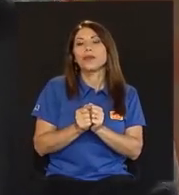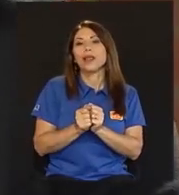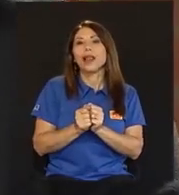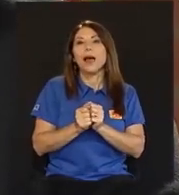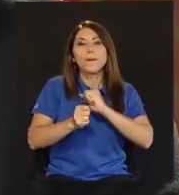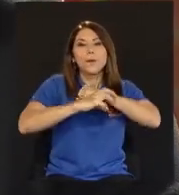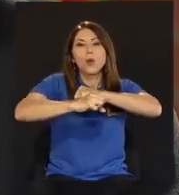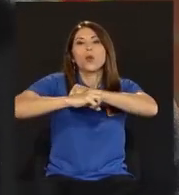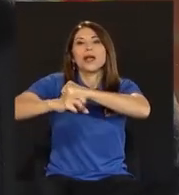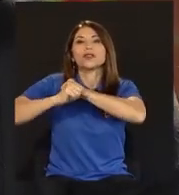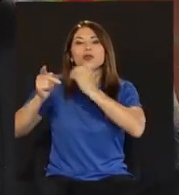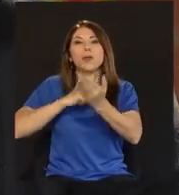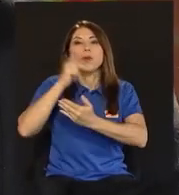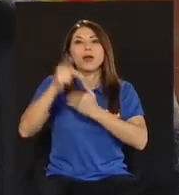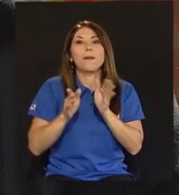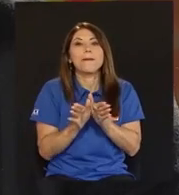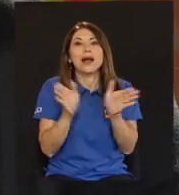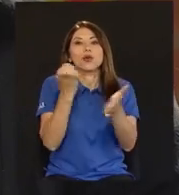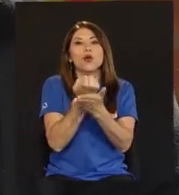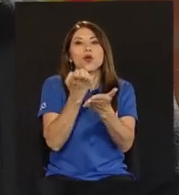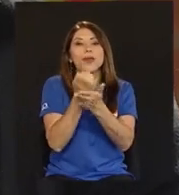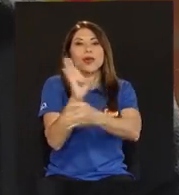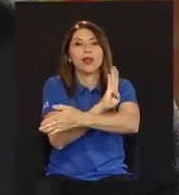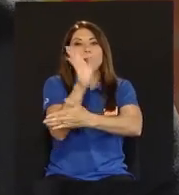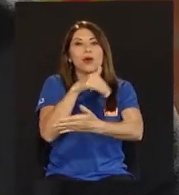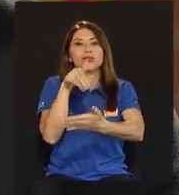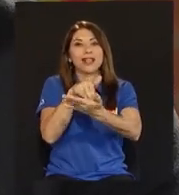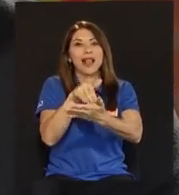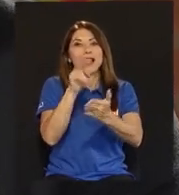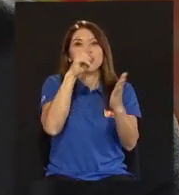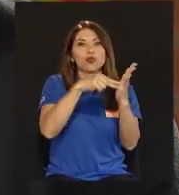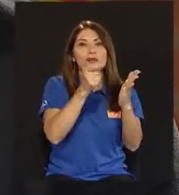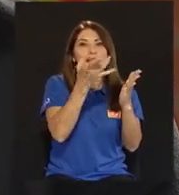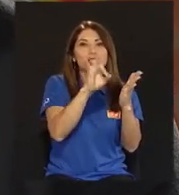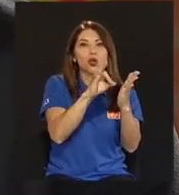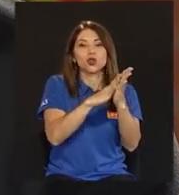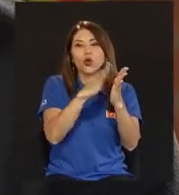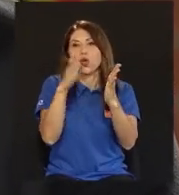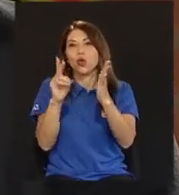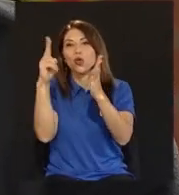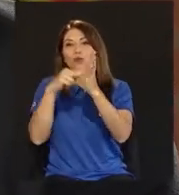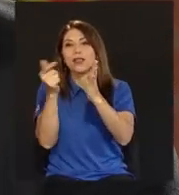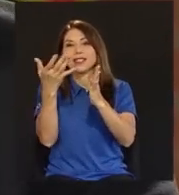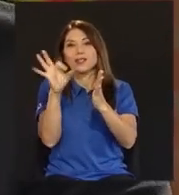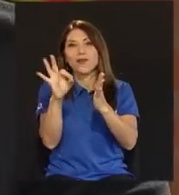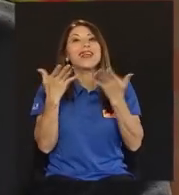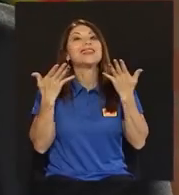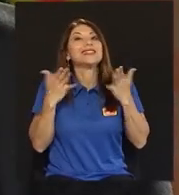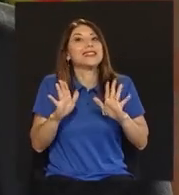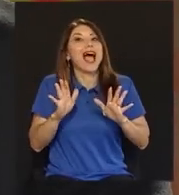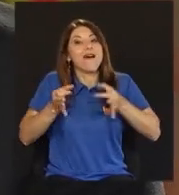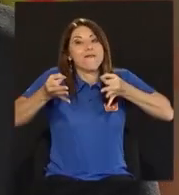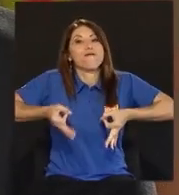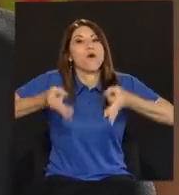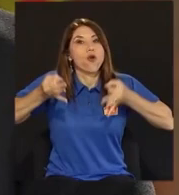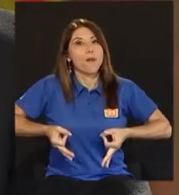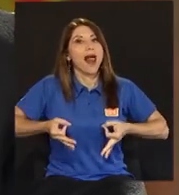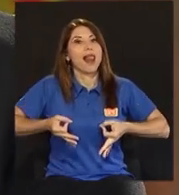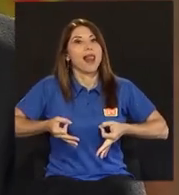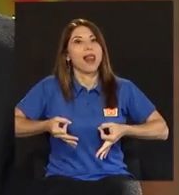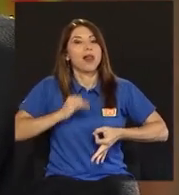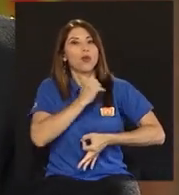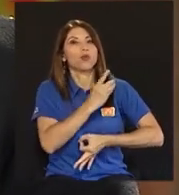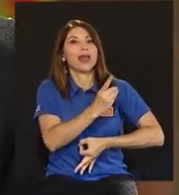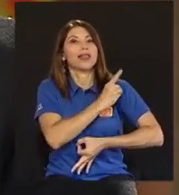promulgación del programa macroeconómico del Banco Central, programa macroeconómico 2018-2019, el Banco Central hizo el anuncio formal, ahora sí, ya formalmente la